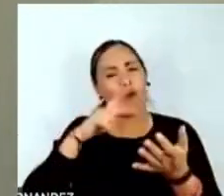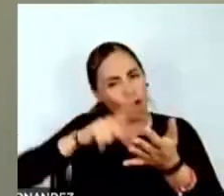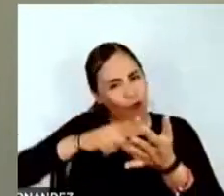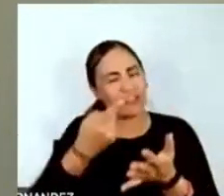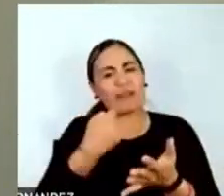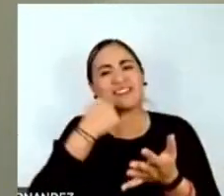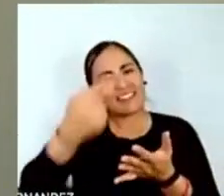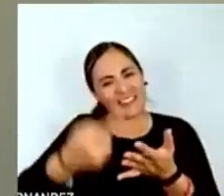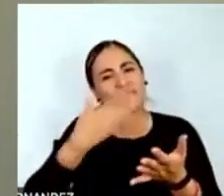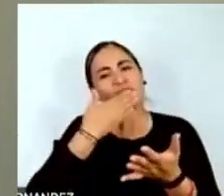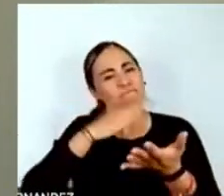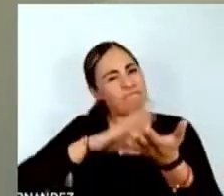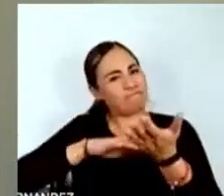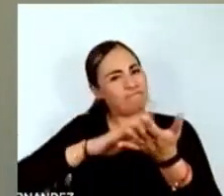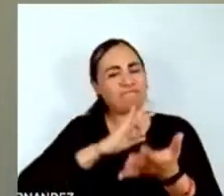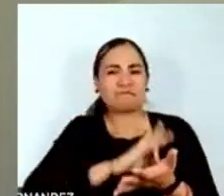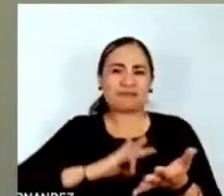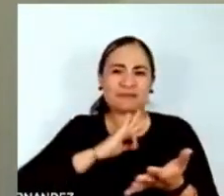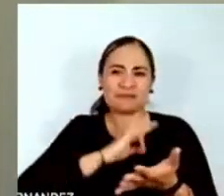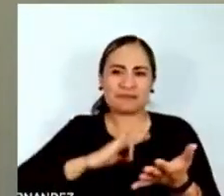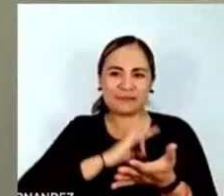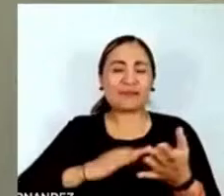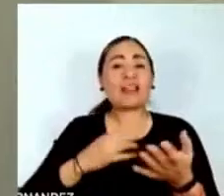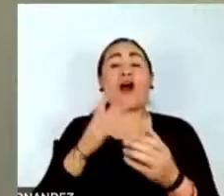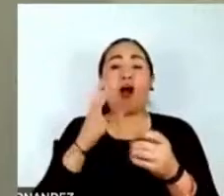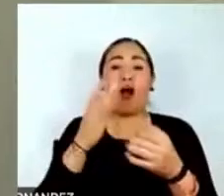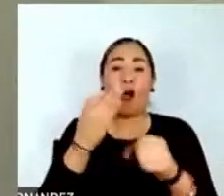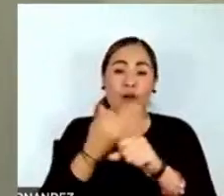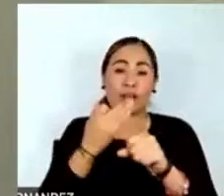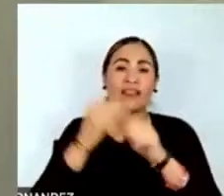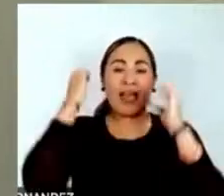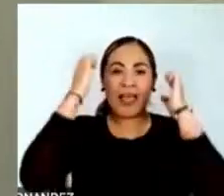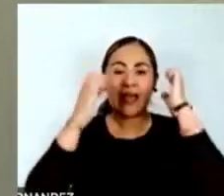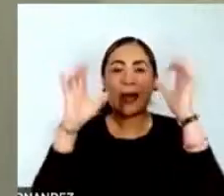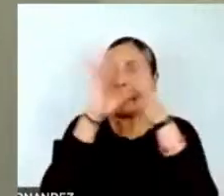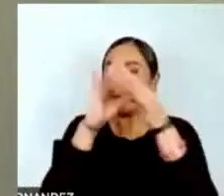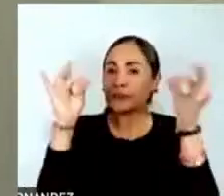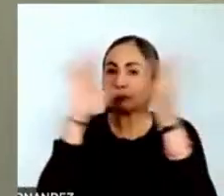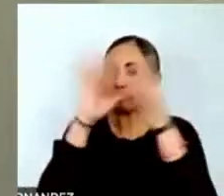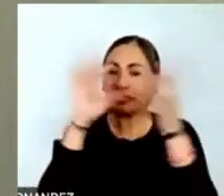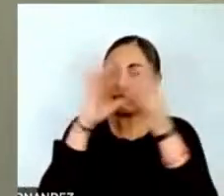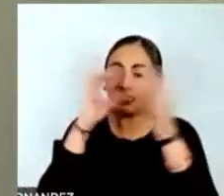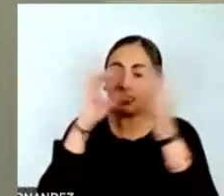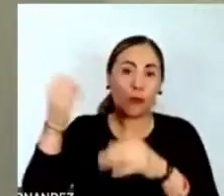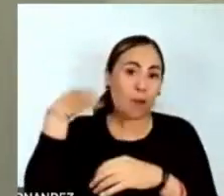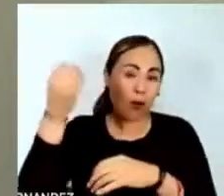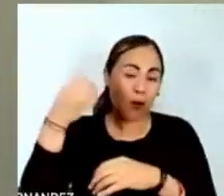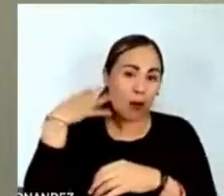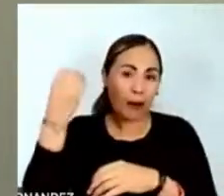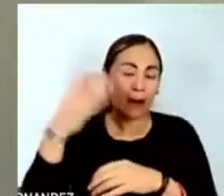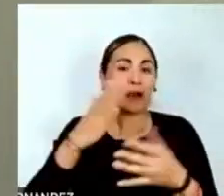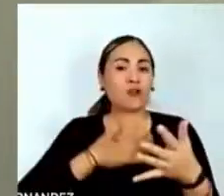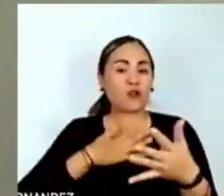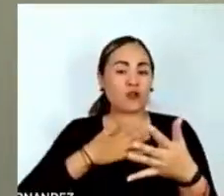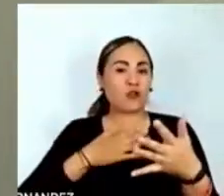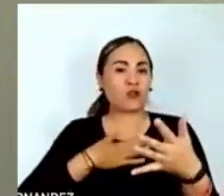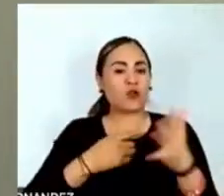lugar a mi exposición, que en esencia es un poco reiterar algunos de los principales pronunciamientos y criterios que